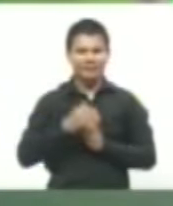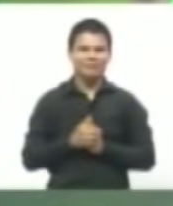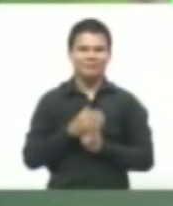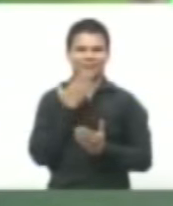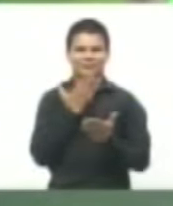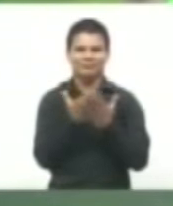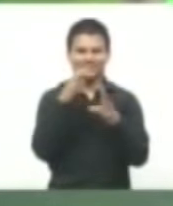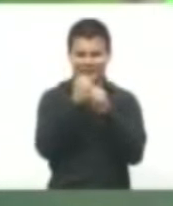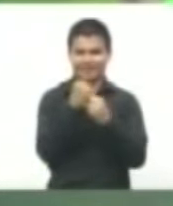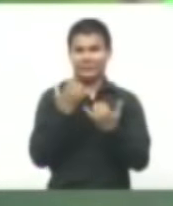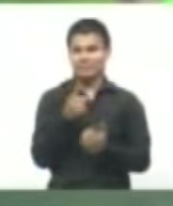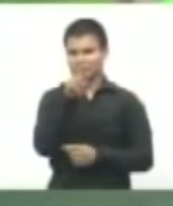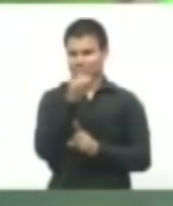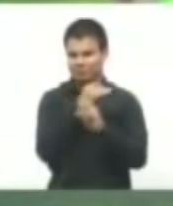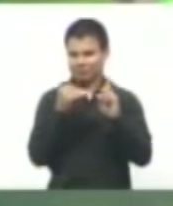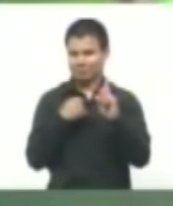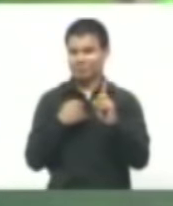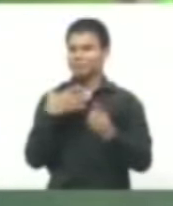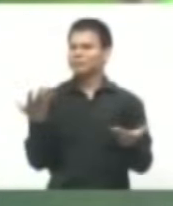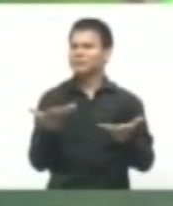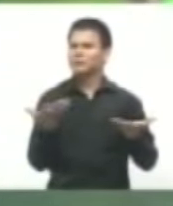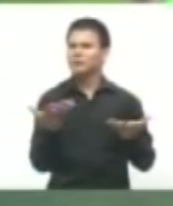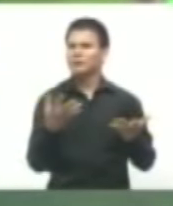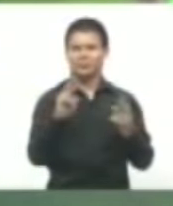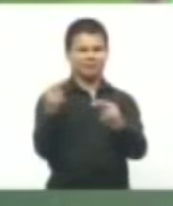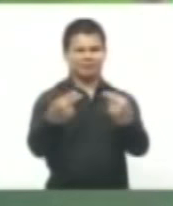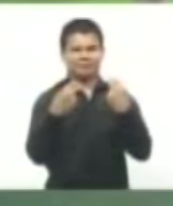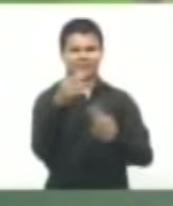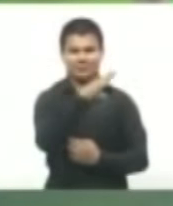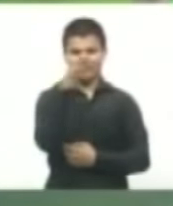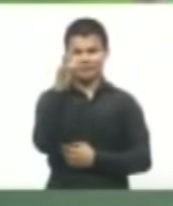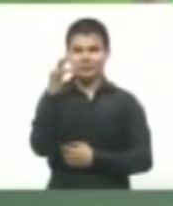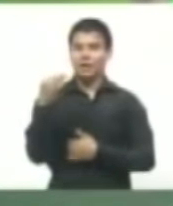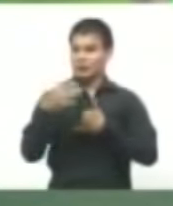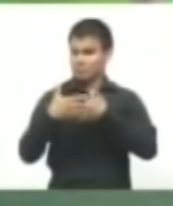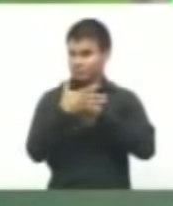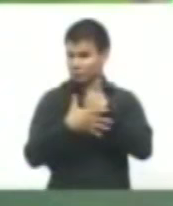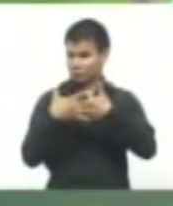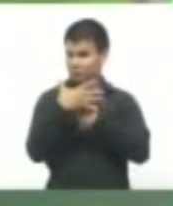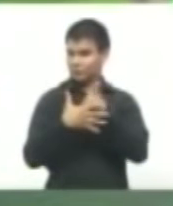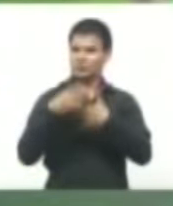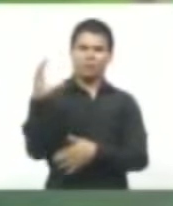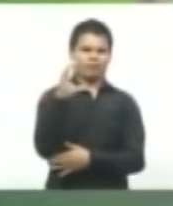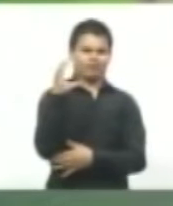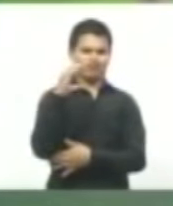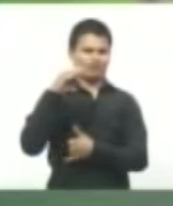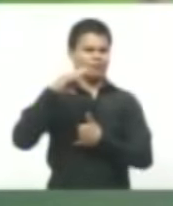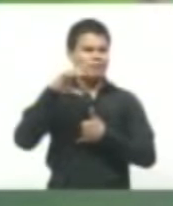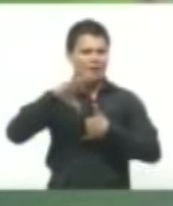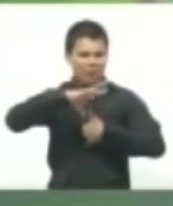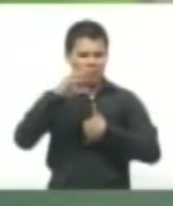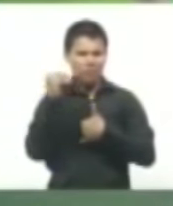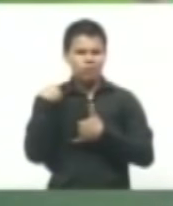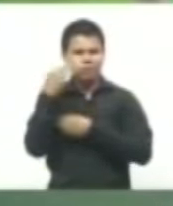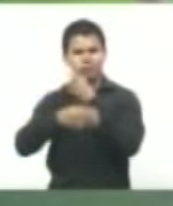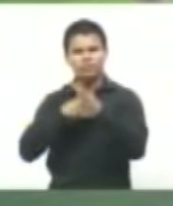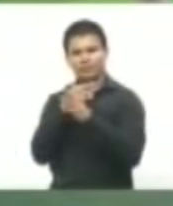De las 6:30 por aquí por Telecaribe. Vea las noticias de la región, Colombia y el mundo que están aquí y ahora.